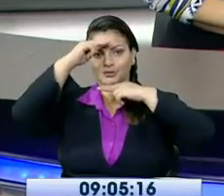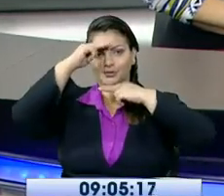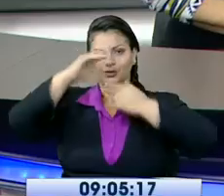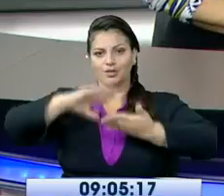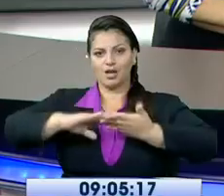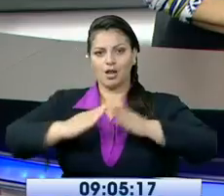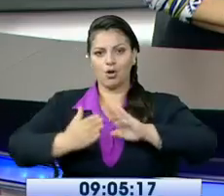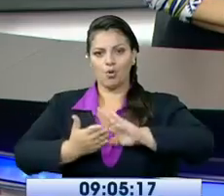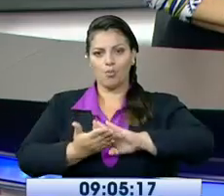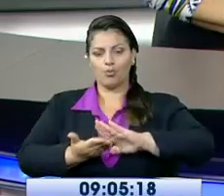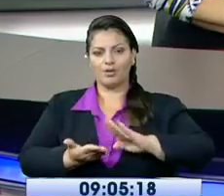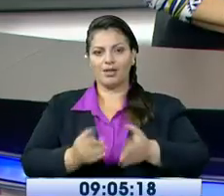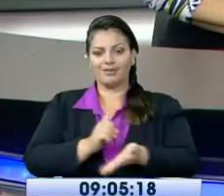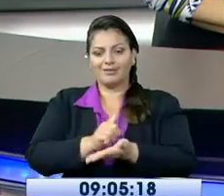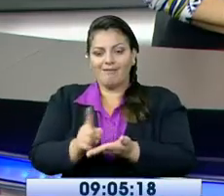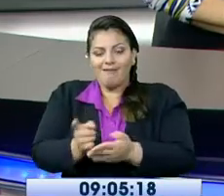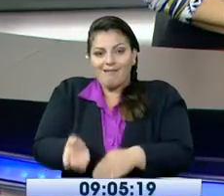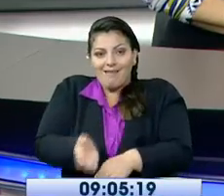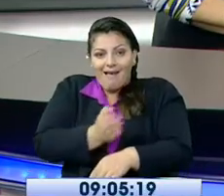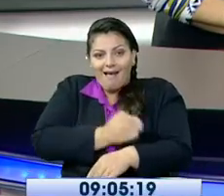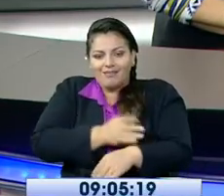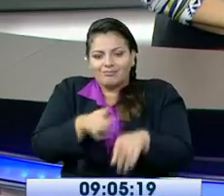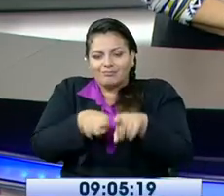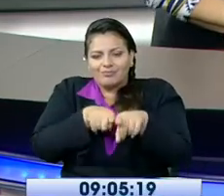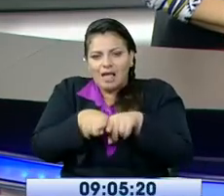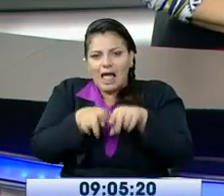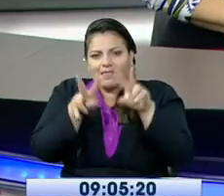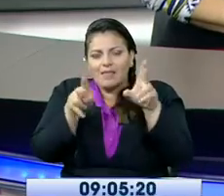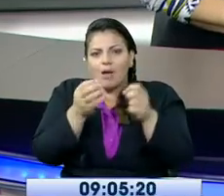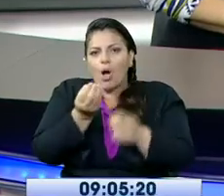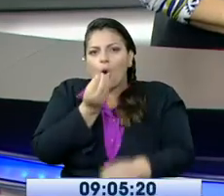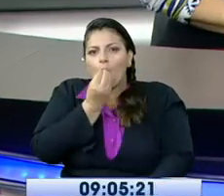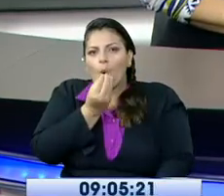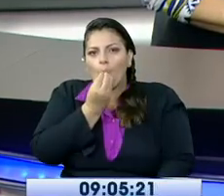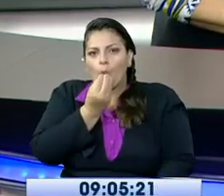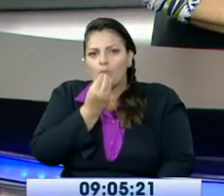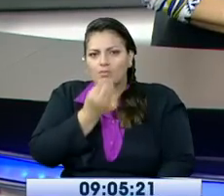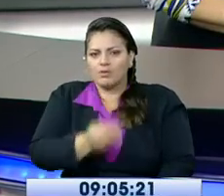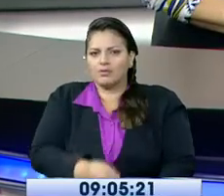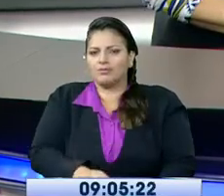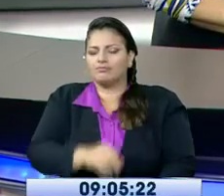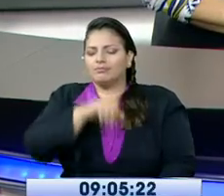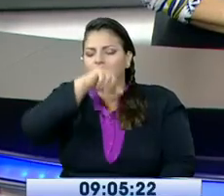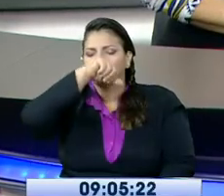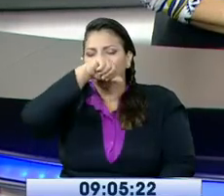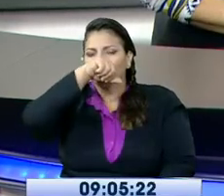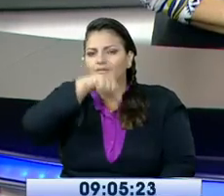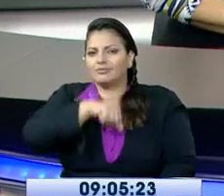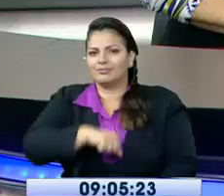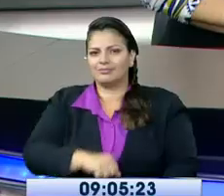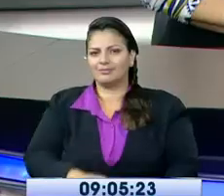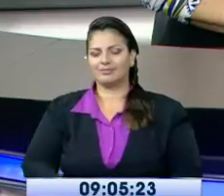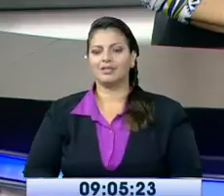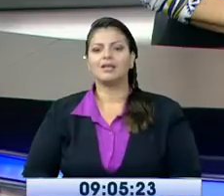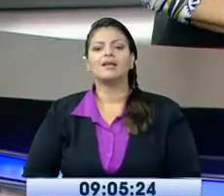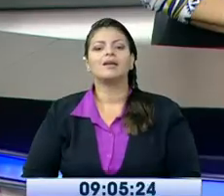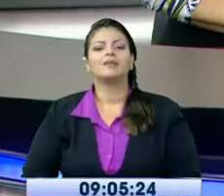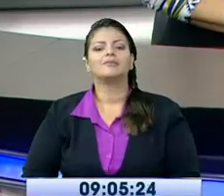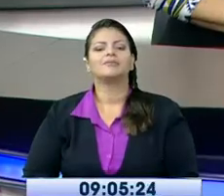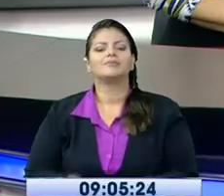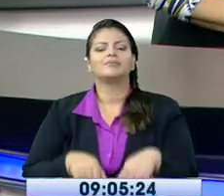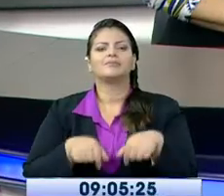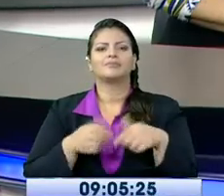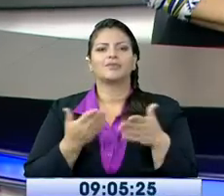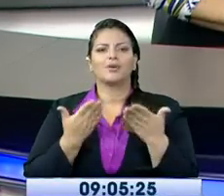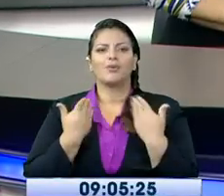al ganador del concurso Mi Agachadito Favorito, certamen organizado por las fiestas de Guayaquil. El